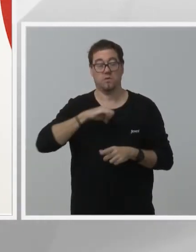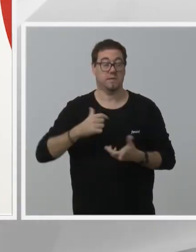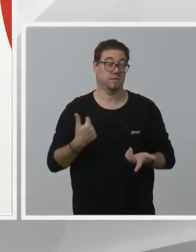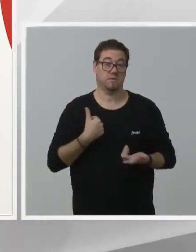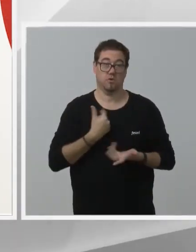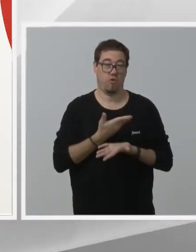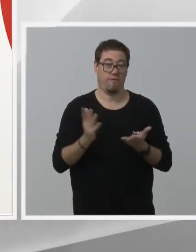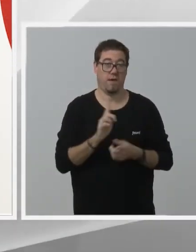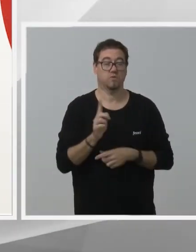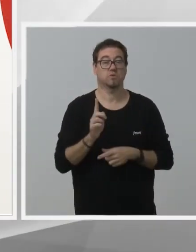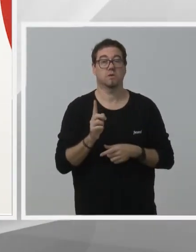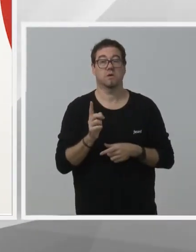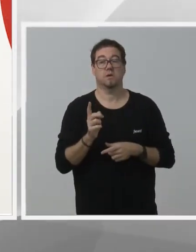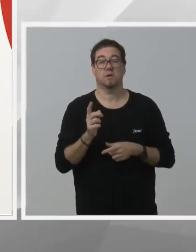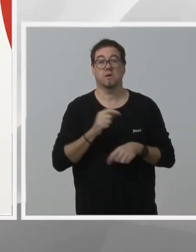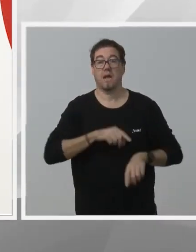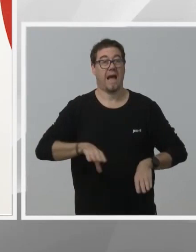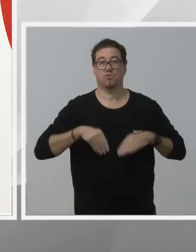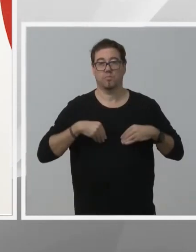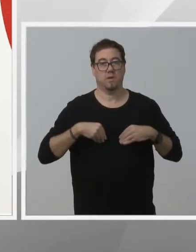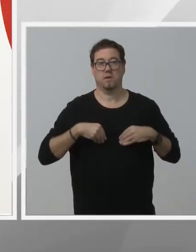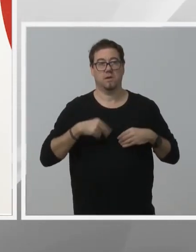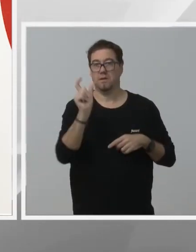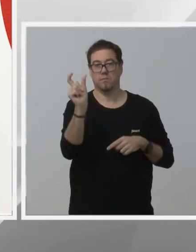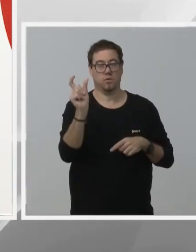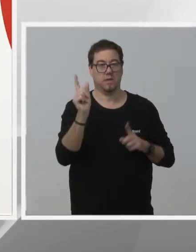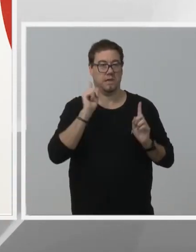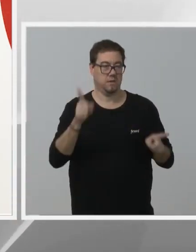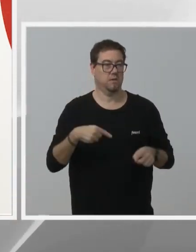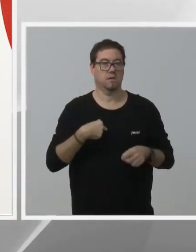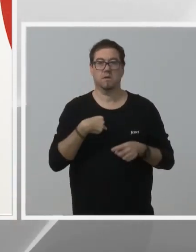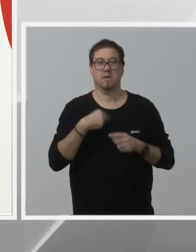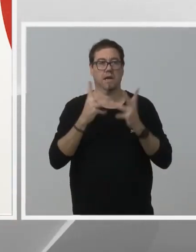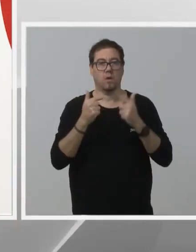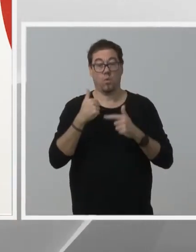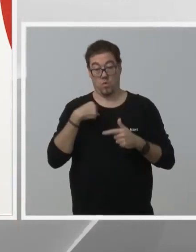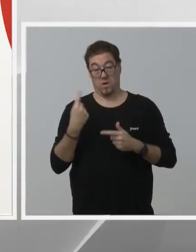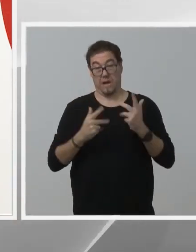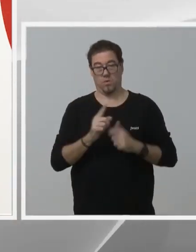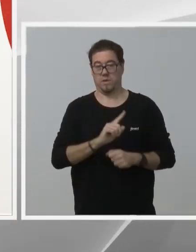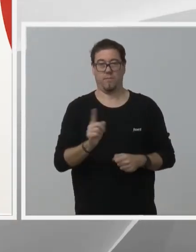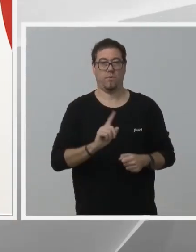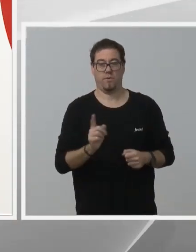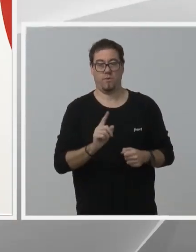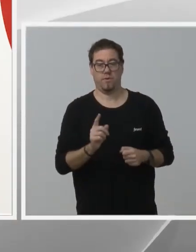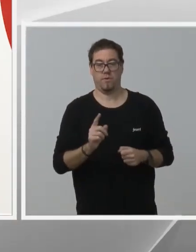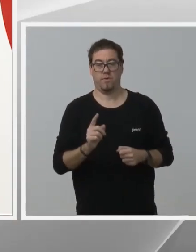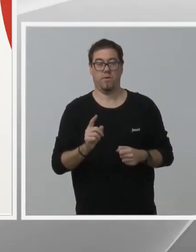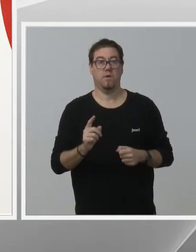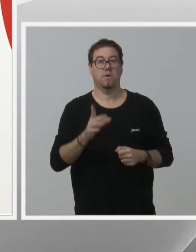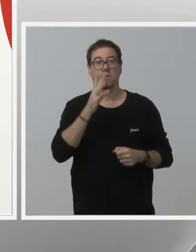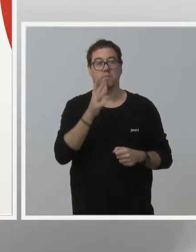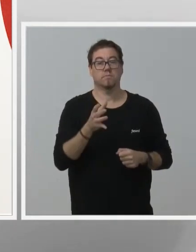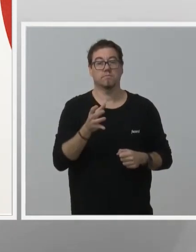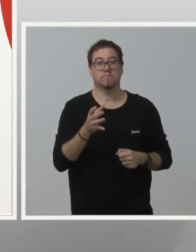tanto, no vamos a asumir ningún importe, ningún cálculo, ni hacer ninguno nosotros tampoco,